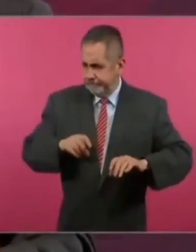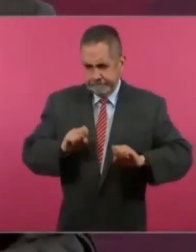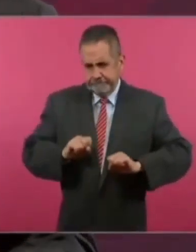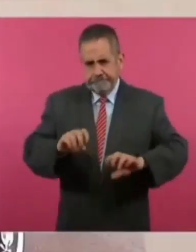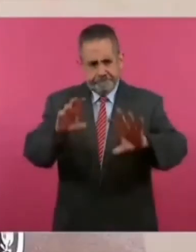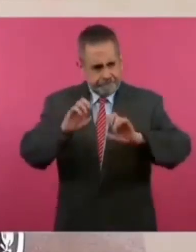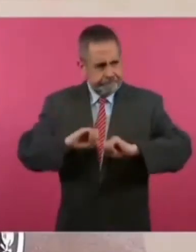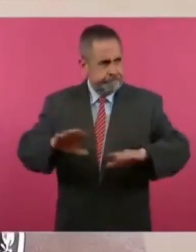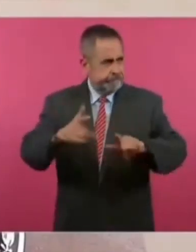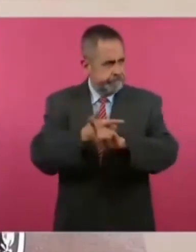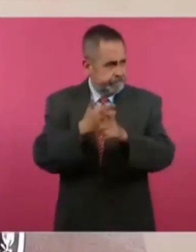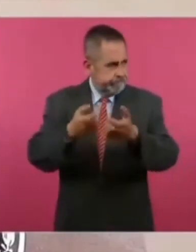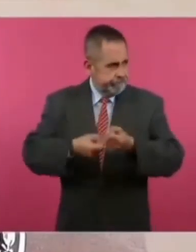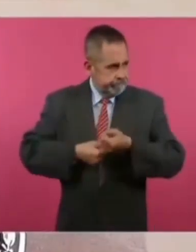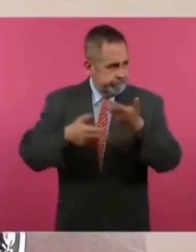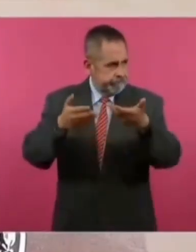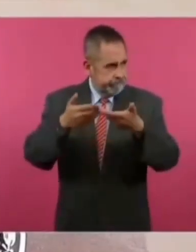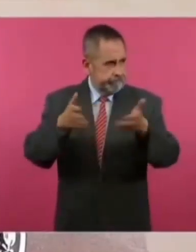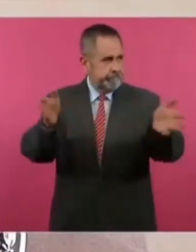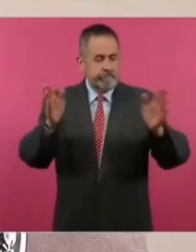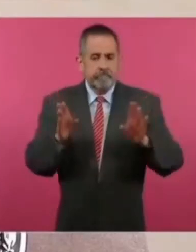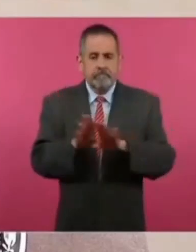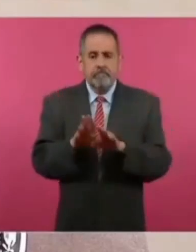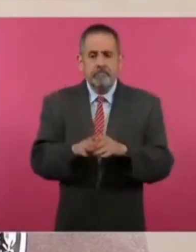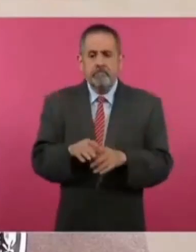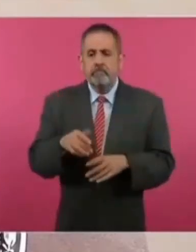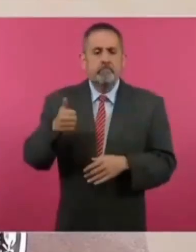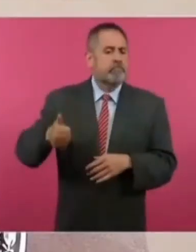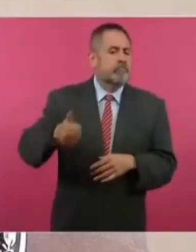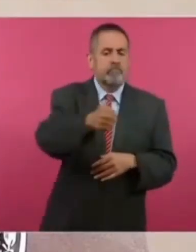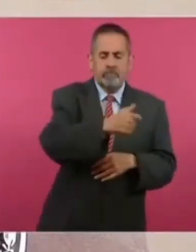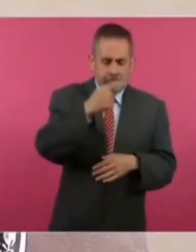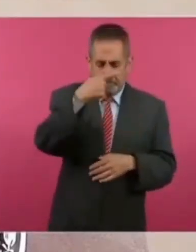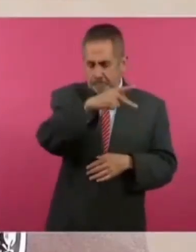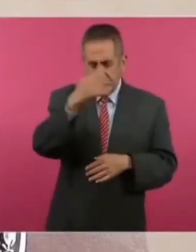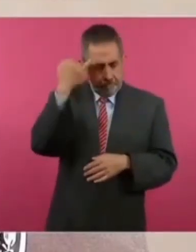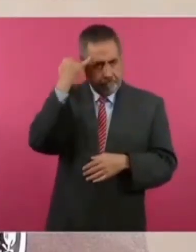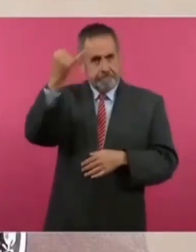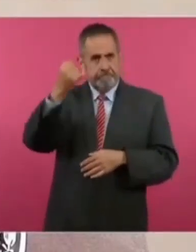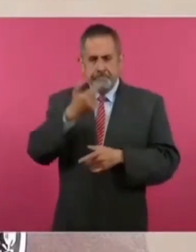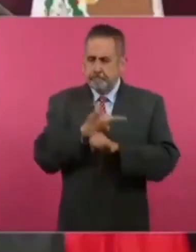Y garantizar la libre manifestación de las ideas